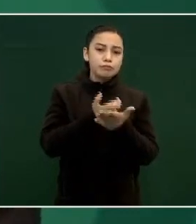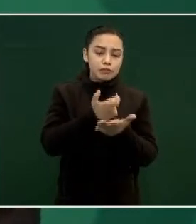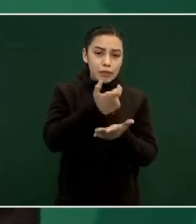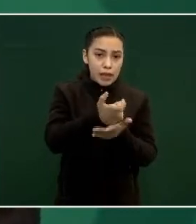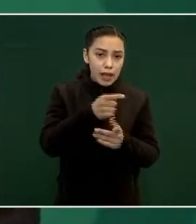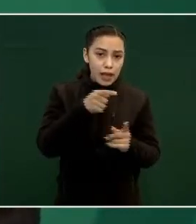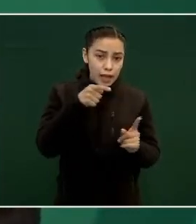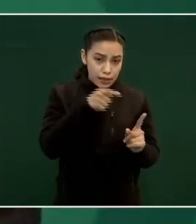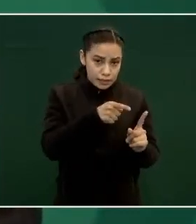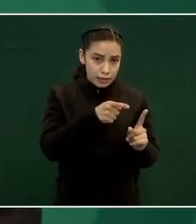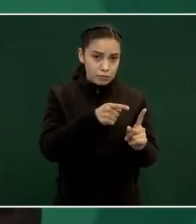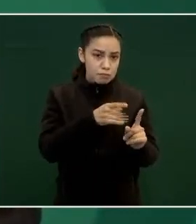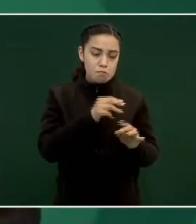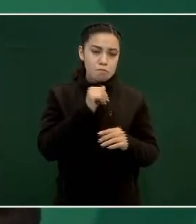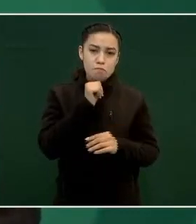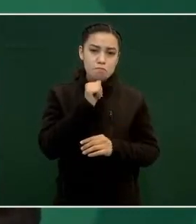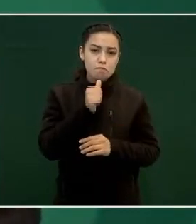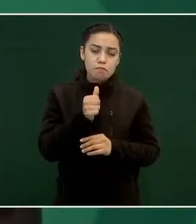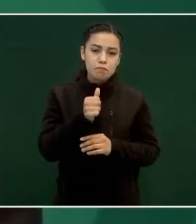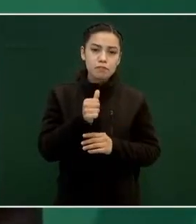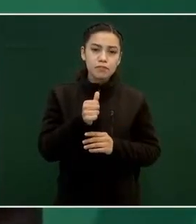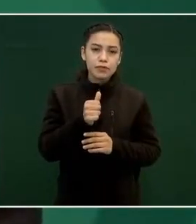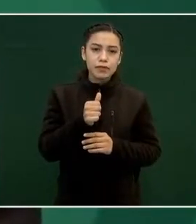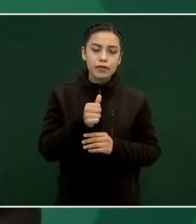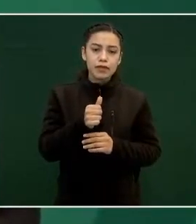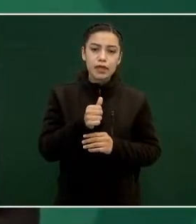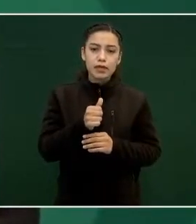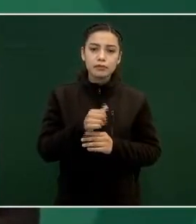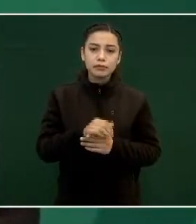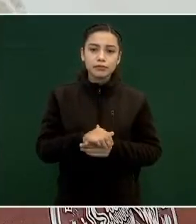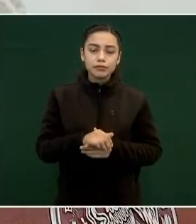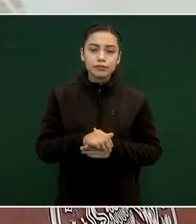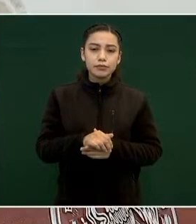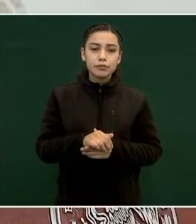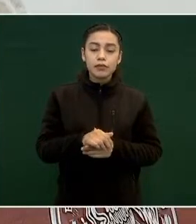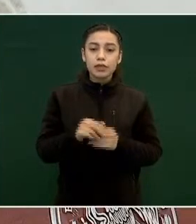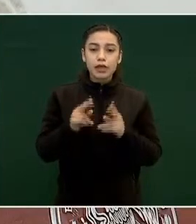Nosotros no maiceamos a nadie,